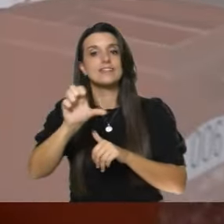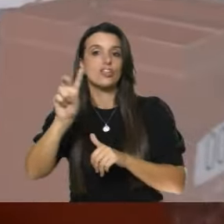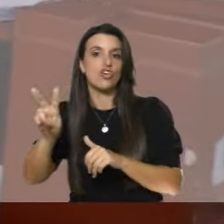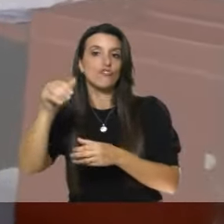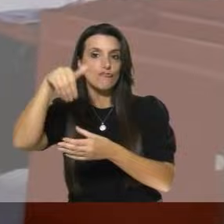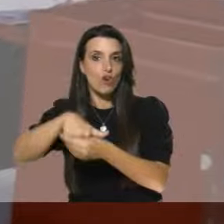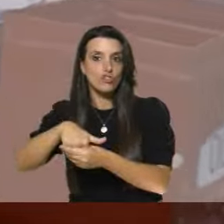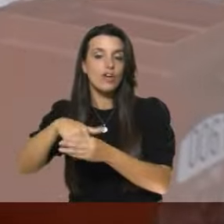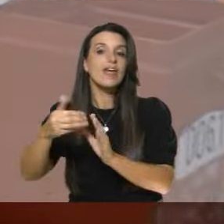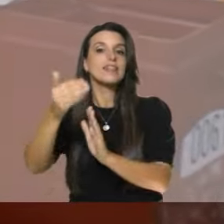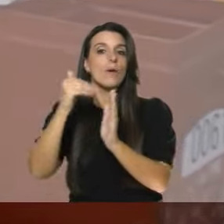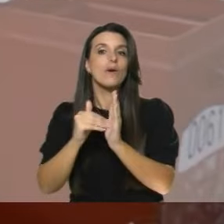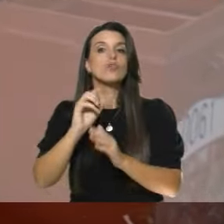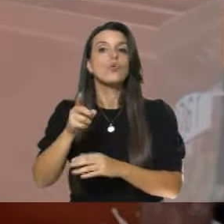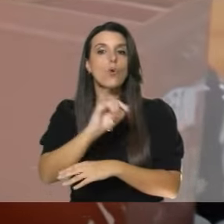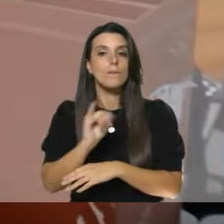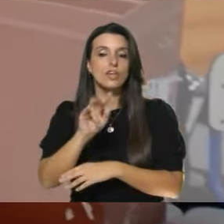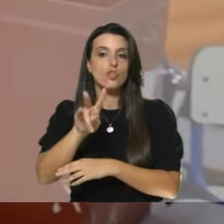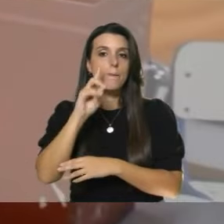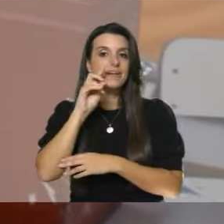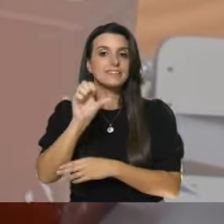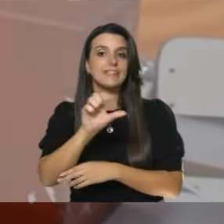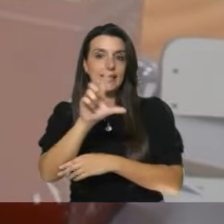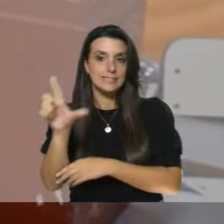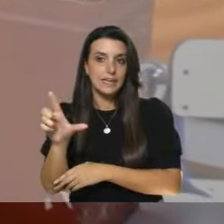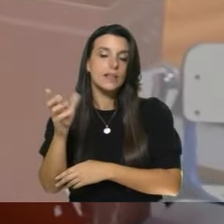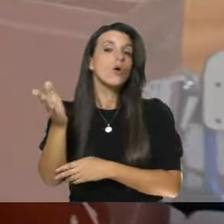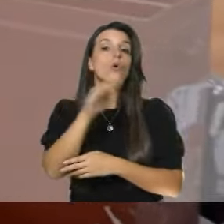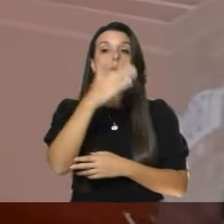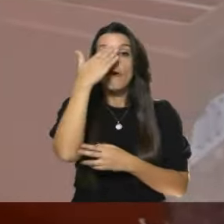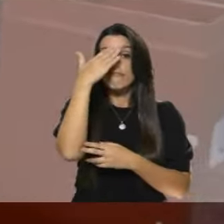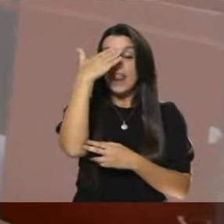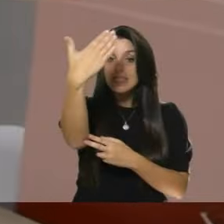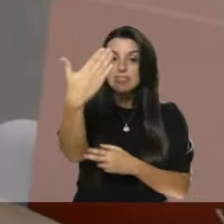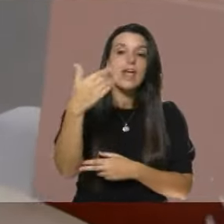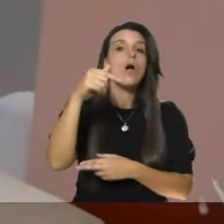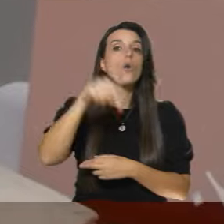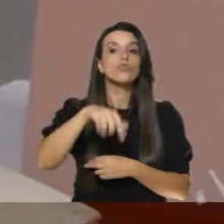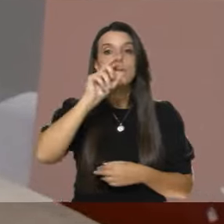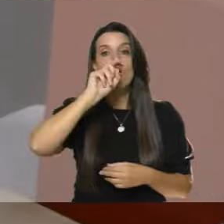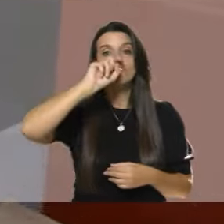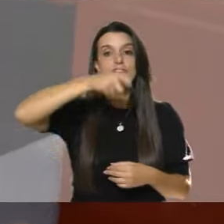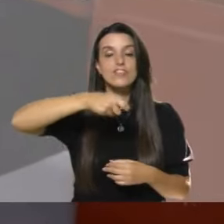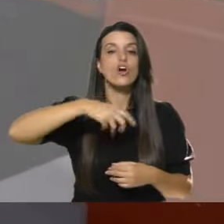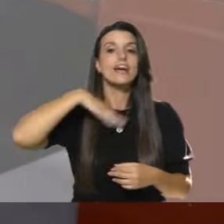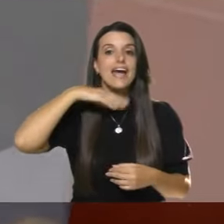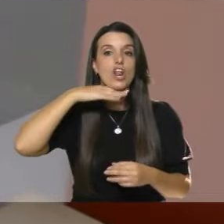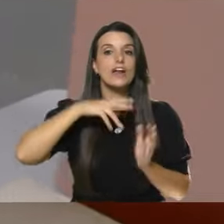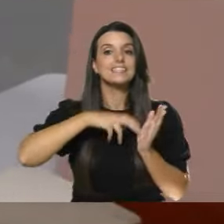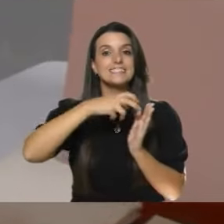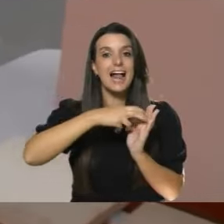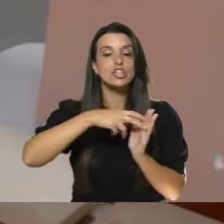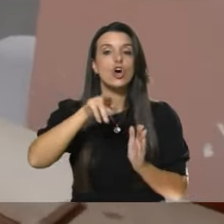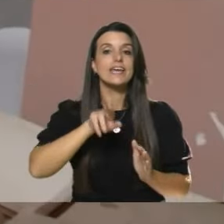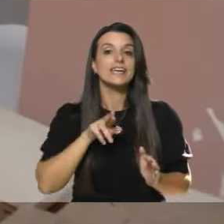votos seguido de Gabriel gurméndez con 2067 el frente amplio se impuso en montev canelones salto y rí